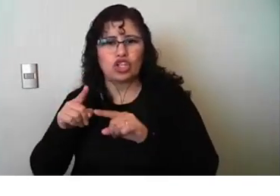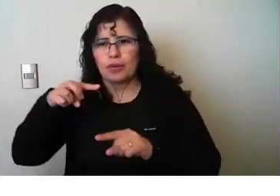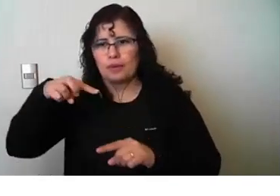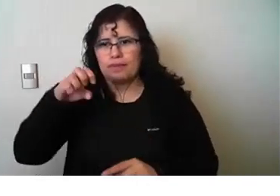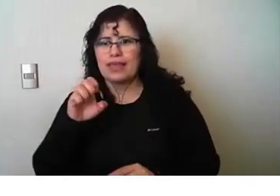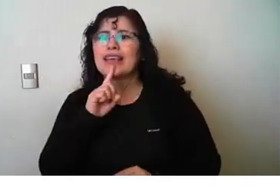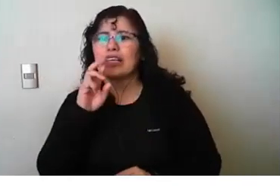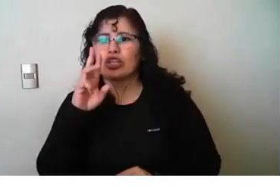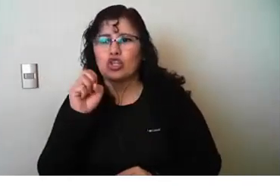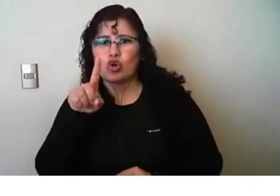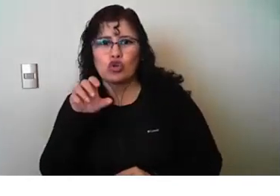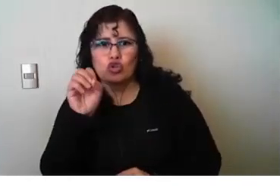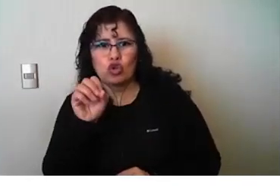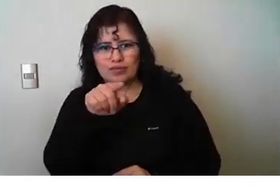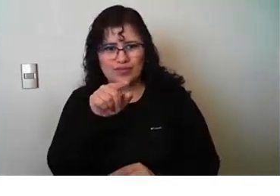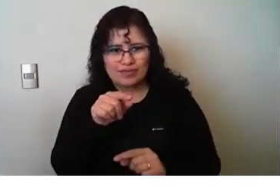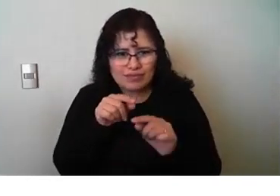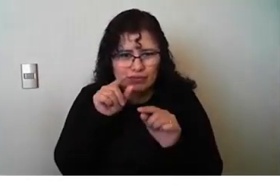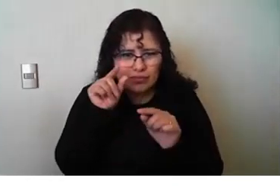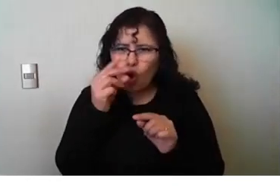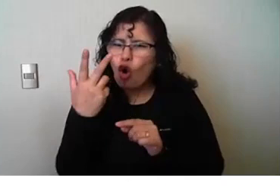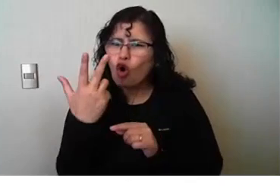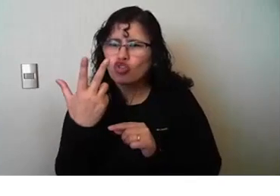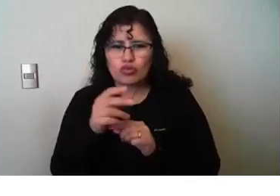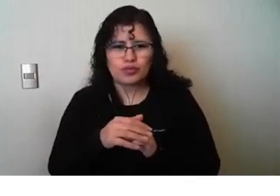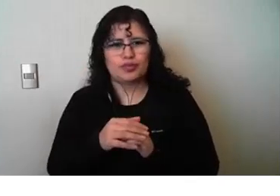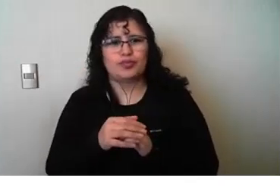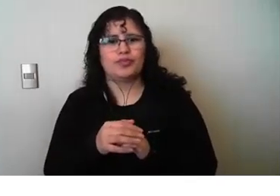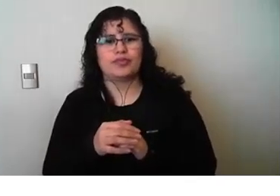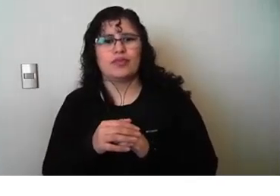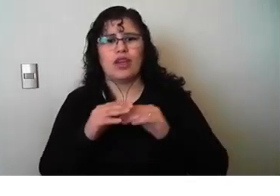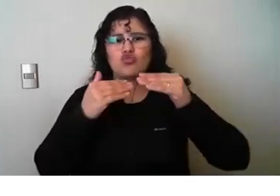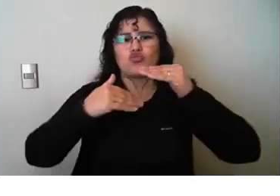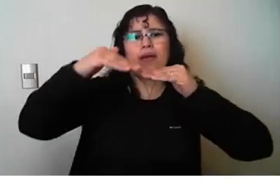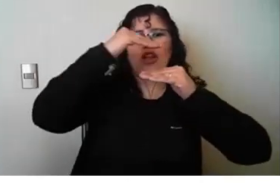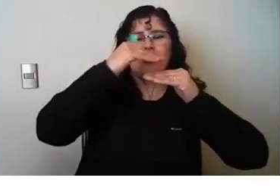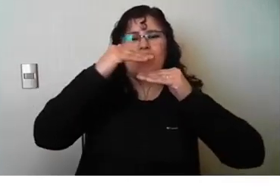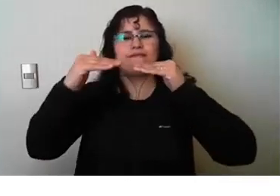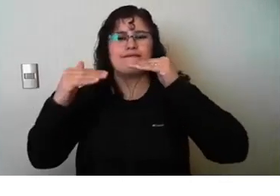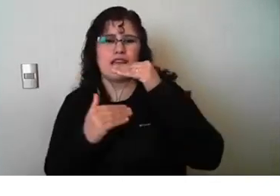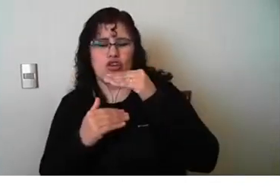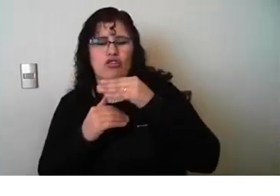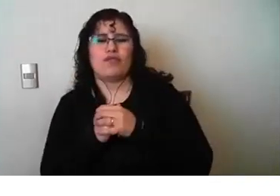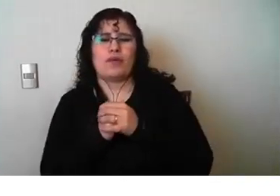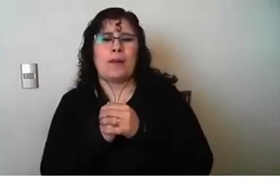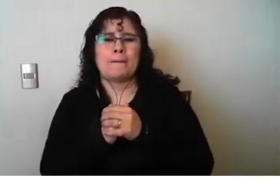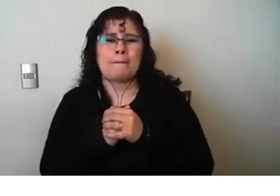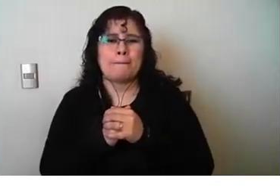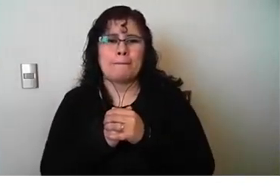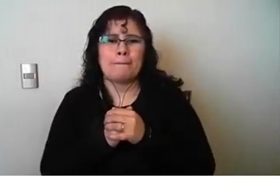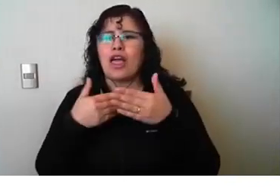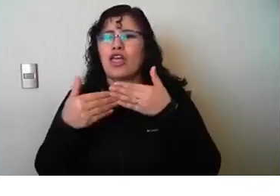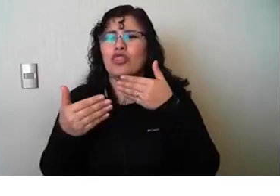está la porción petrosa del hueso temporal y tenemos uno superior y otro inferior. ¿A